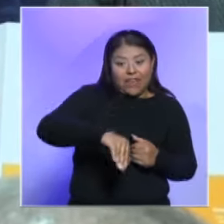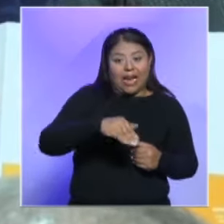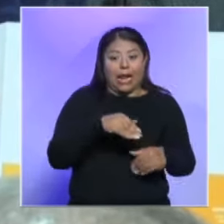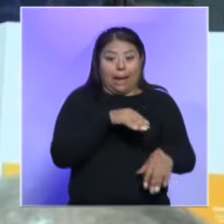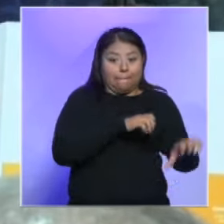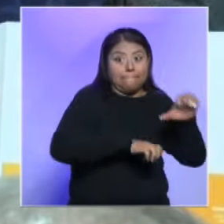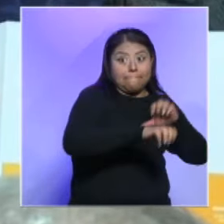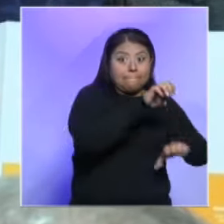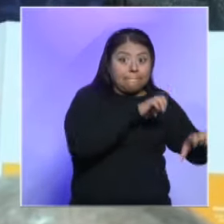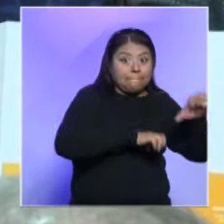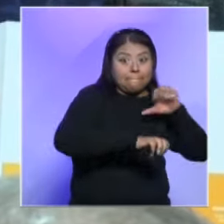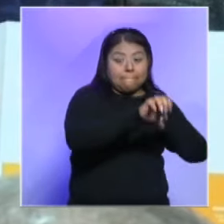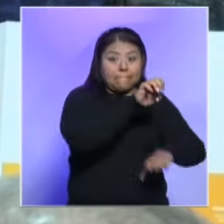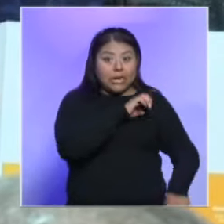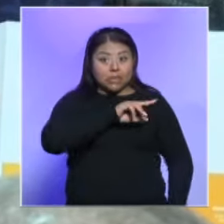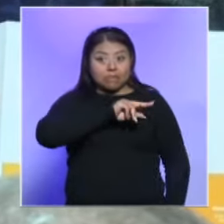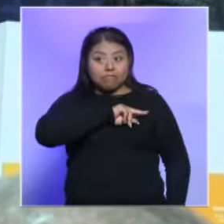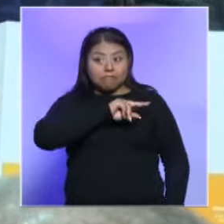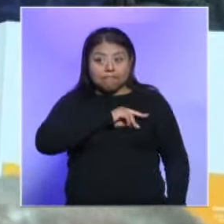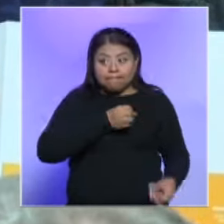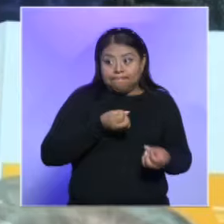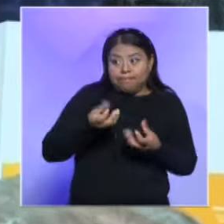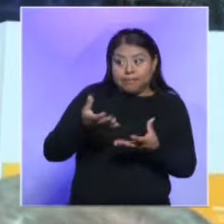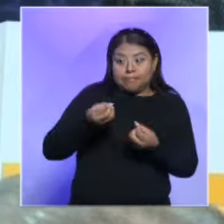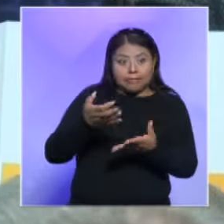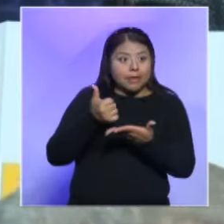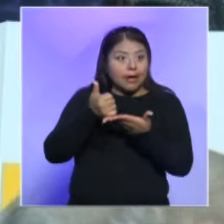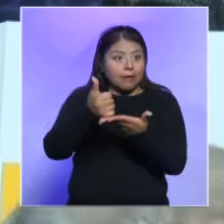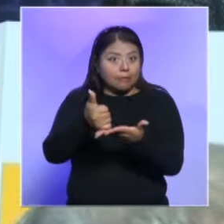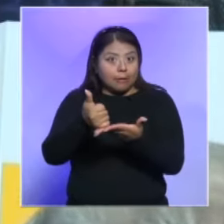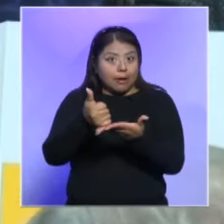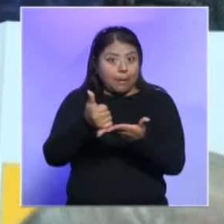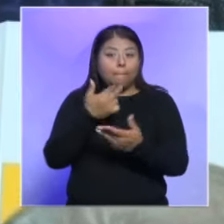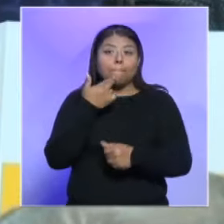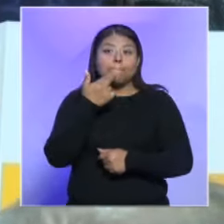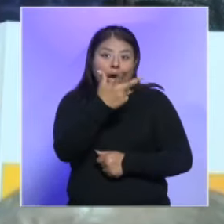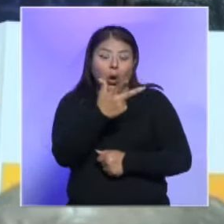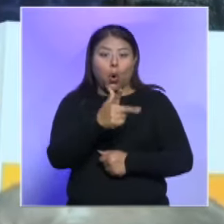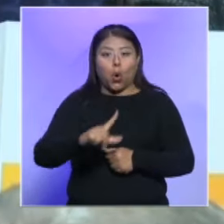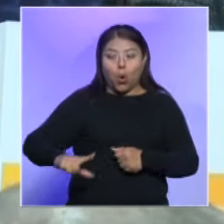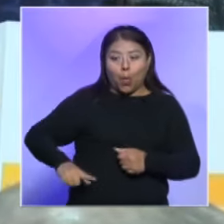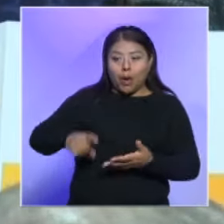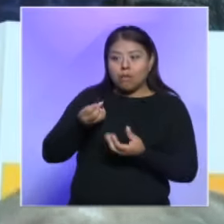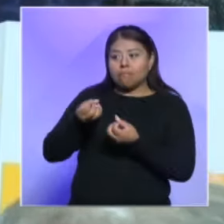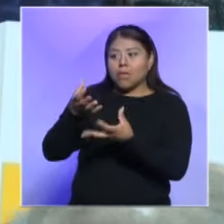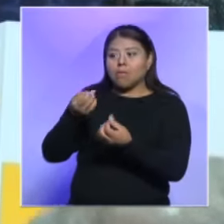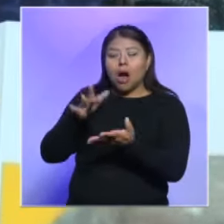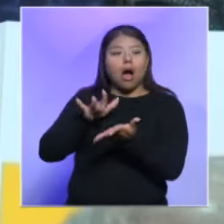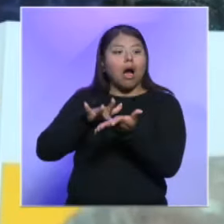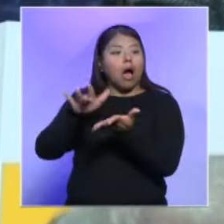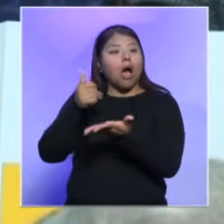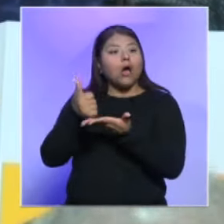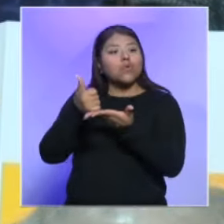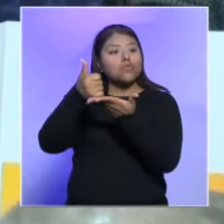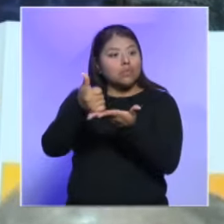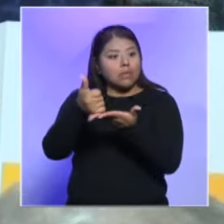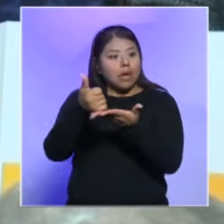pues claramente las candidaturas independientes reciben hasta la fase de campaña, y entonces